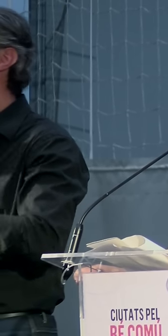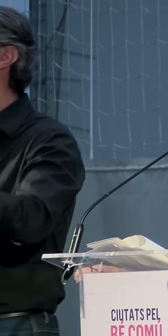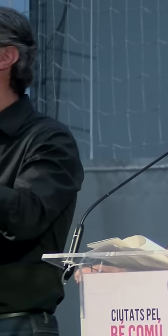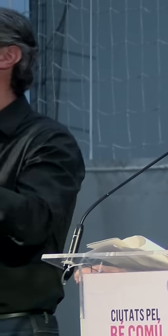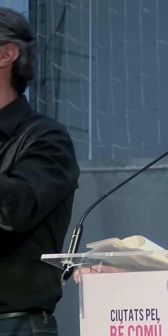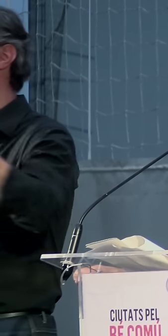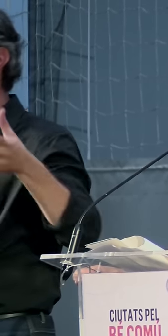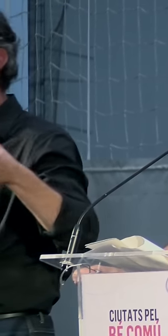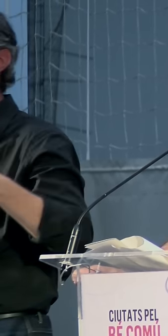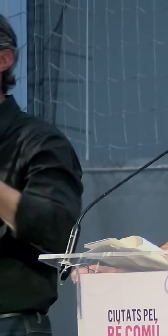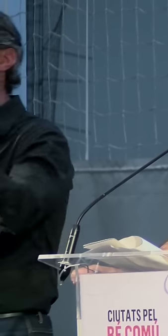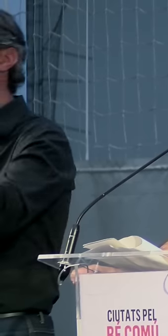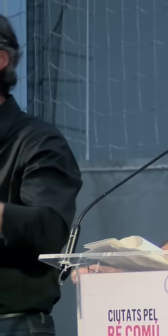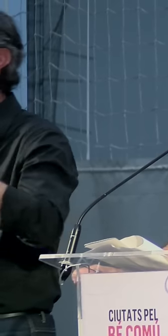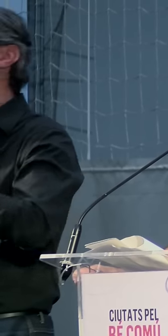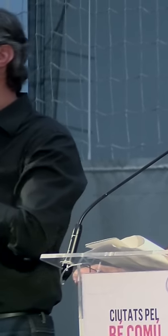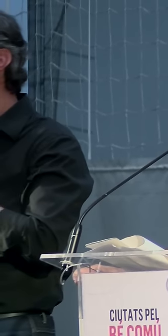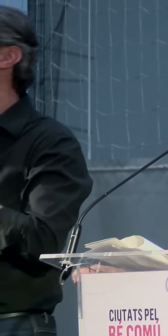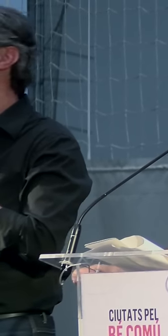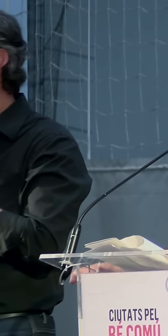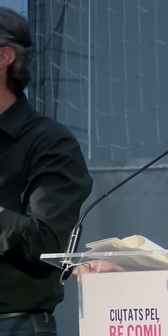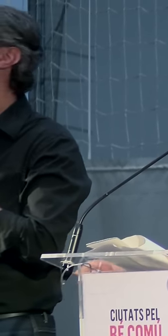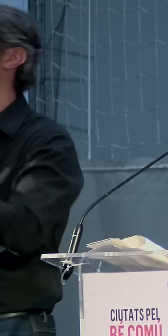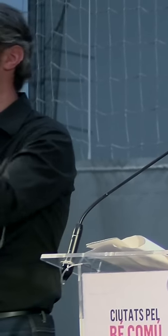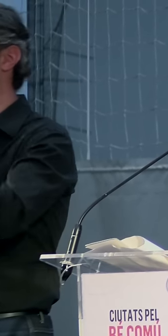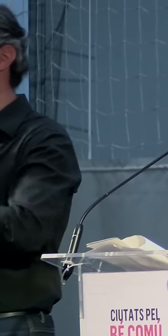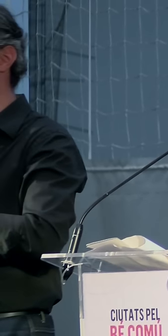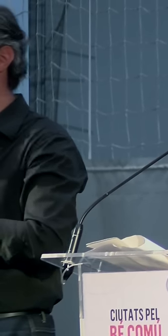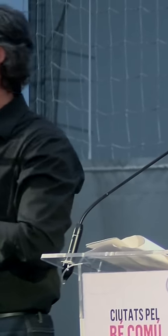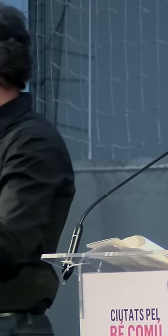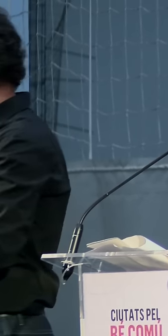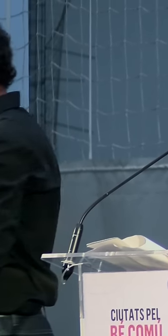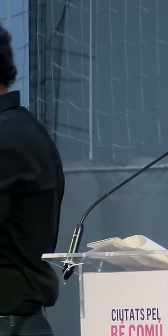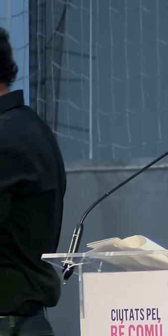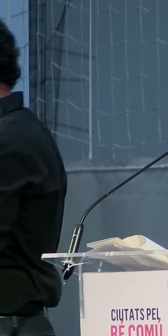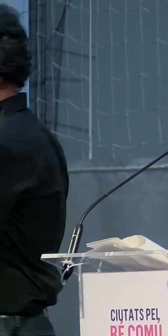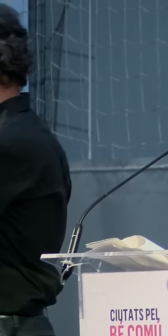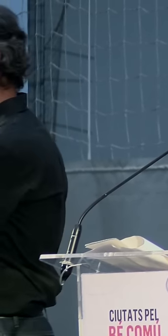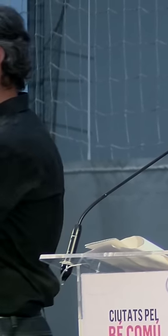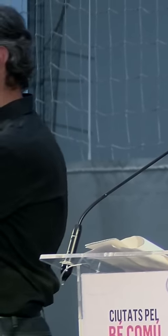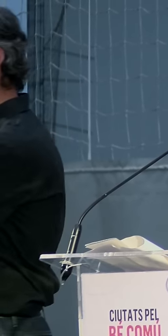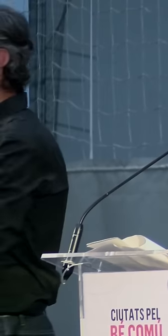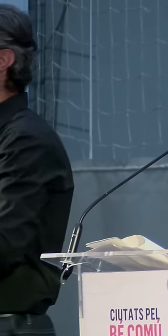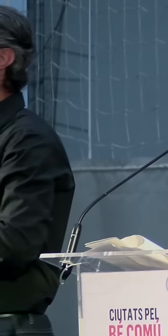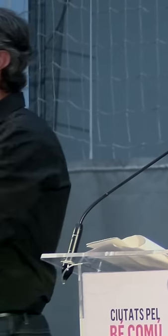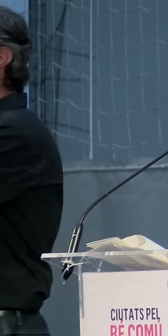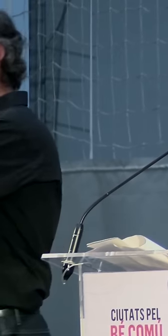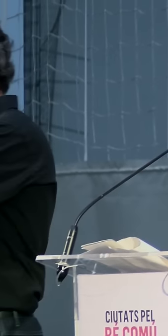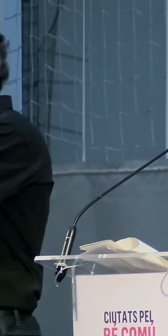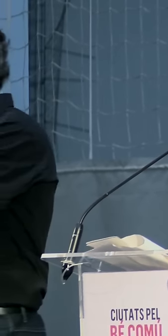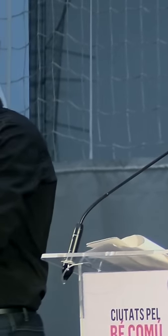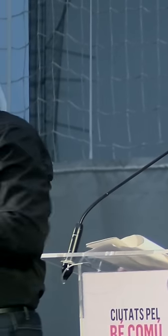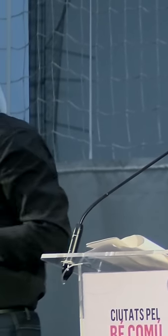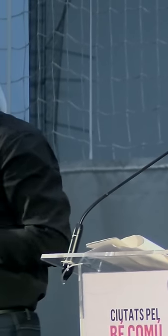fiesta. Siempre hay un sueño que despierta en Madrid y también nosotros, Manuela, nos sentimos comprometidos con ese sueño.